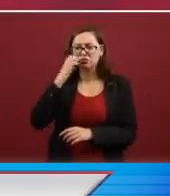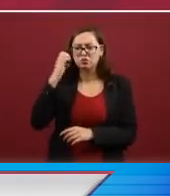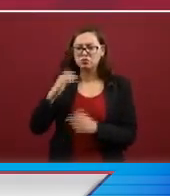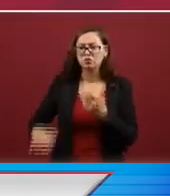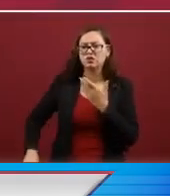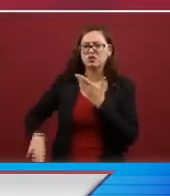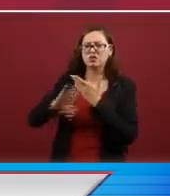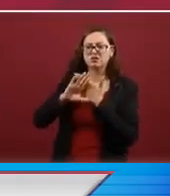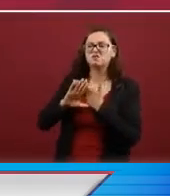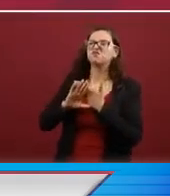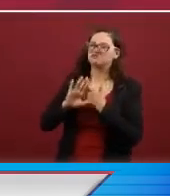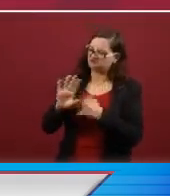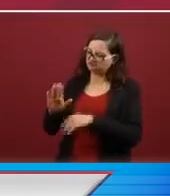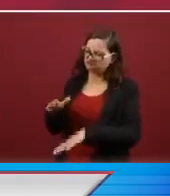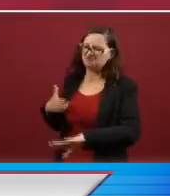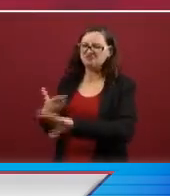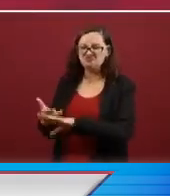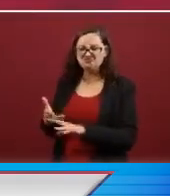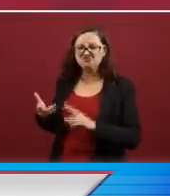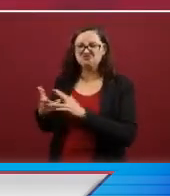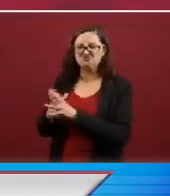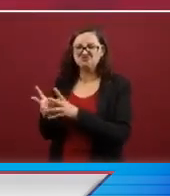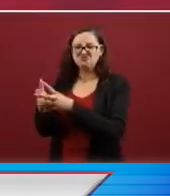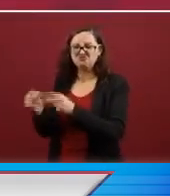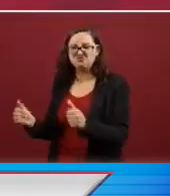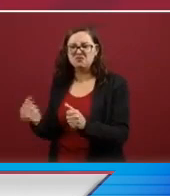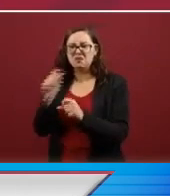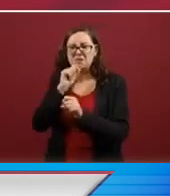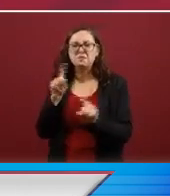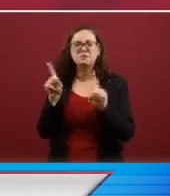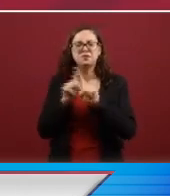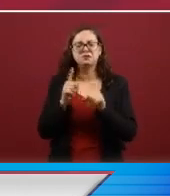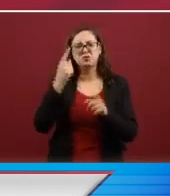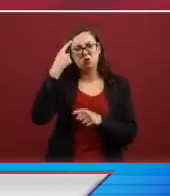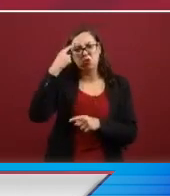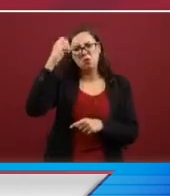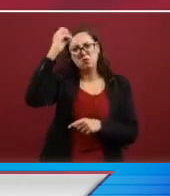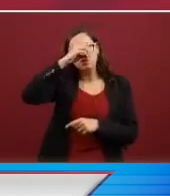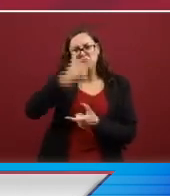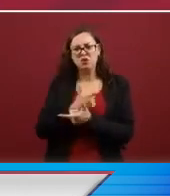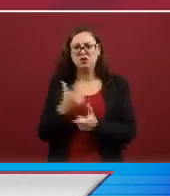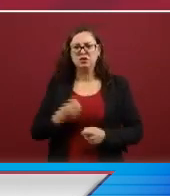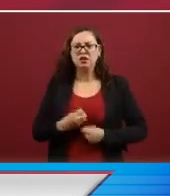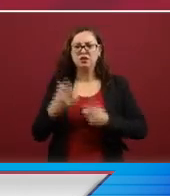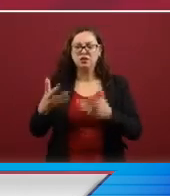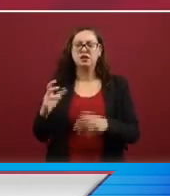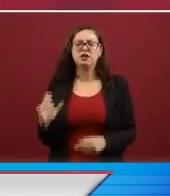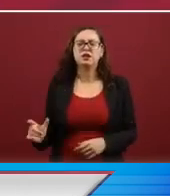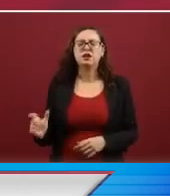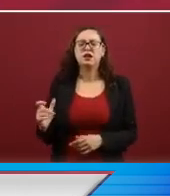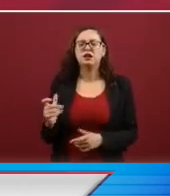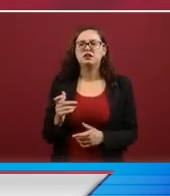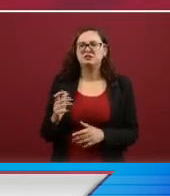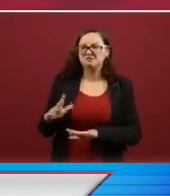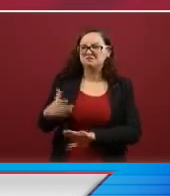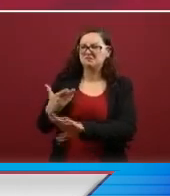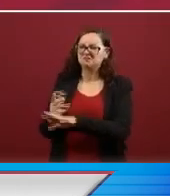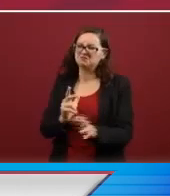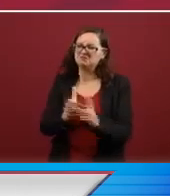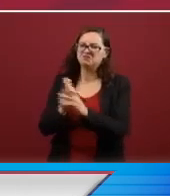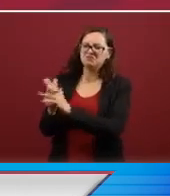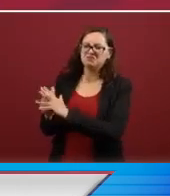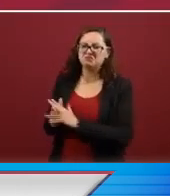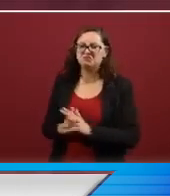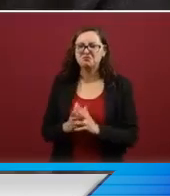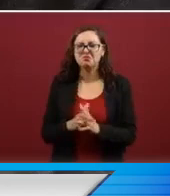Alejandro Encinas. El día de hoy, 10 de junio, se conmemora el trágico aniversario número 48, en el que se pretendió eliminar la disidencia estudiantil